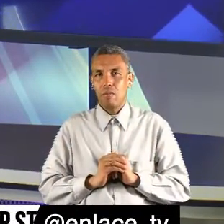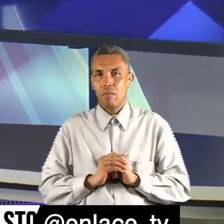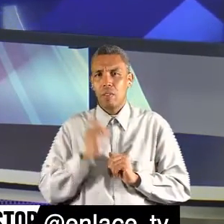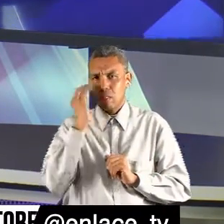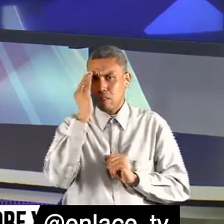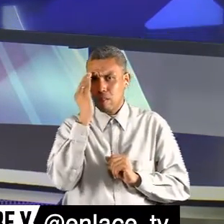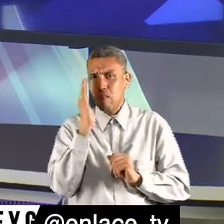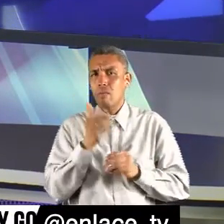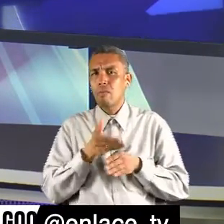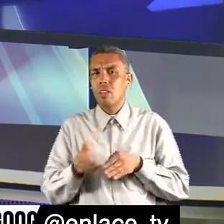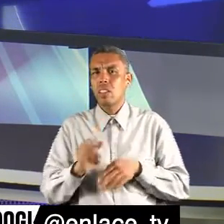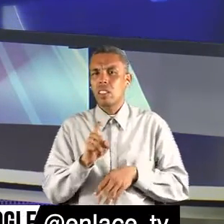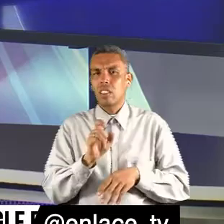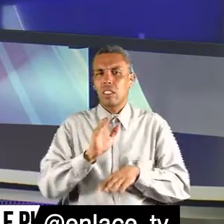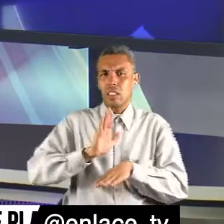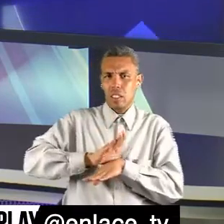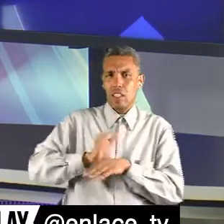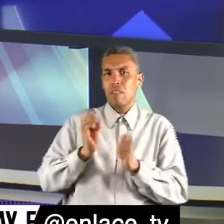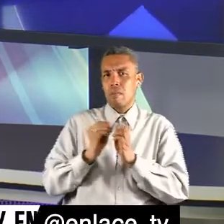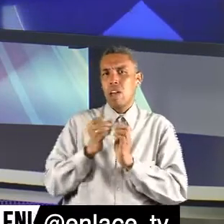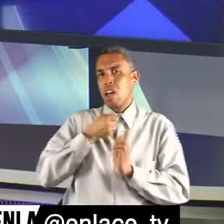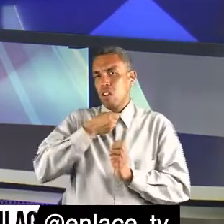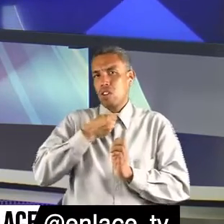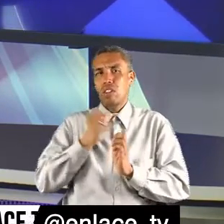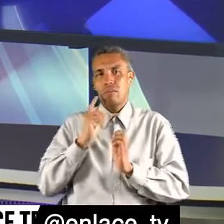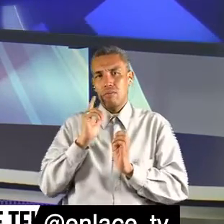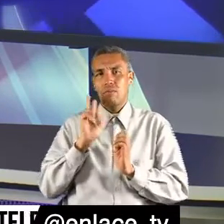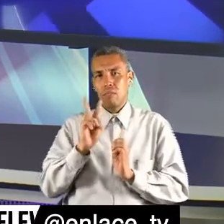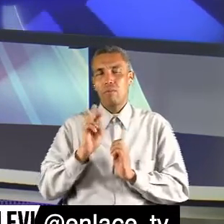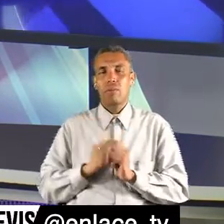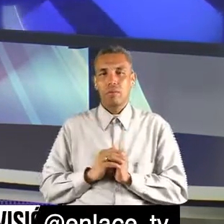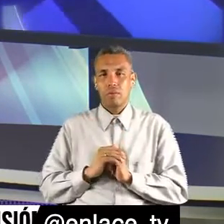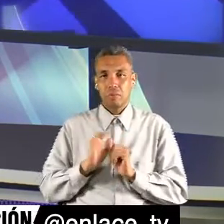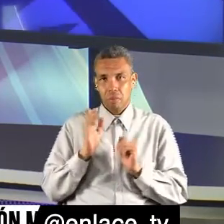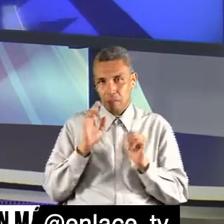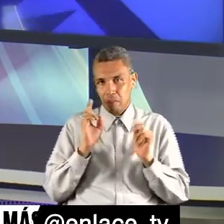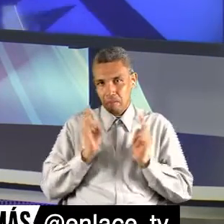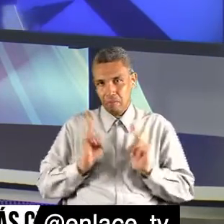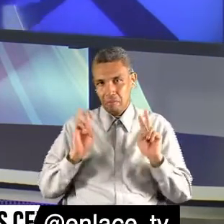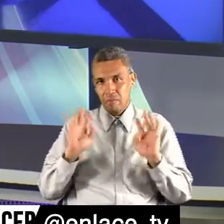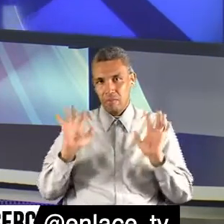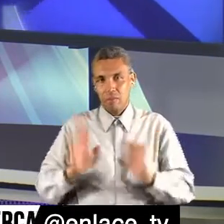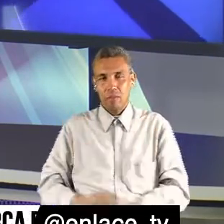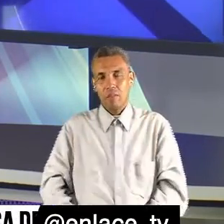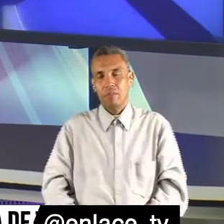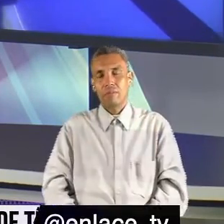olviden nuestra cita 6:00 p.m. A todos les deseo una feliz tarde. Hasta luego.